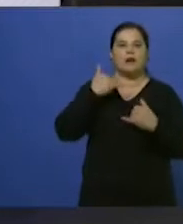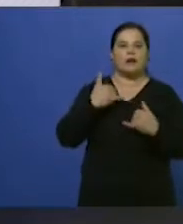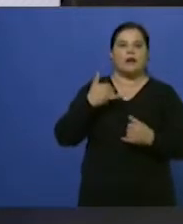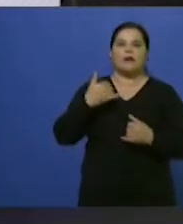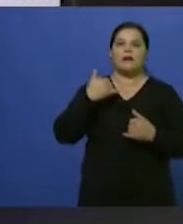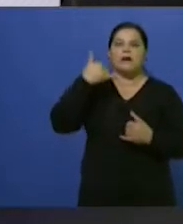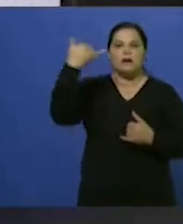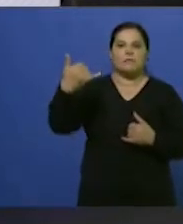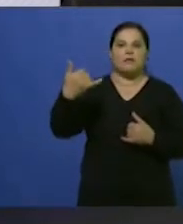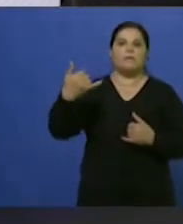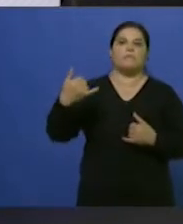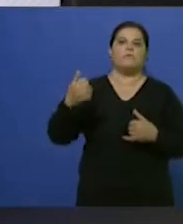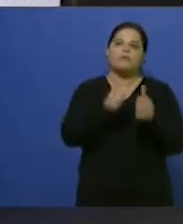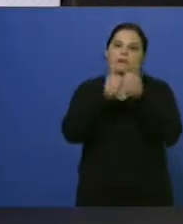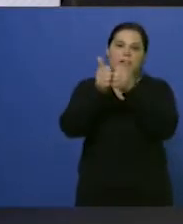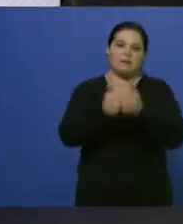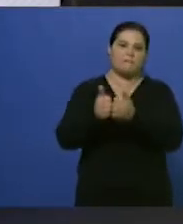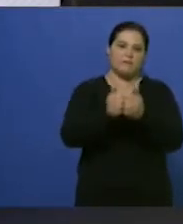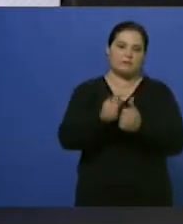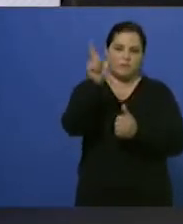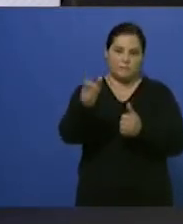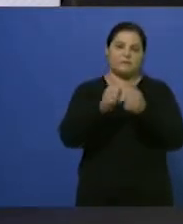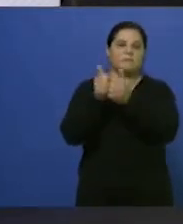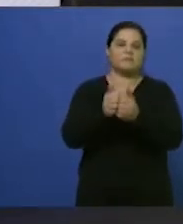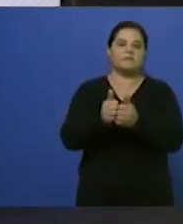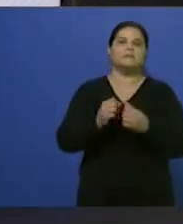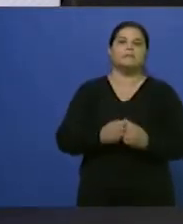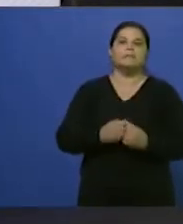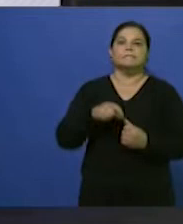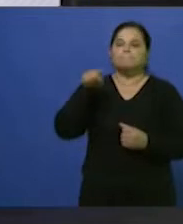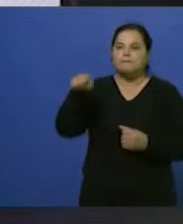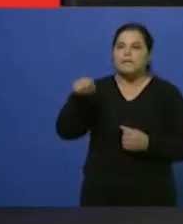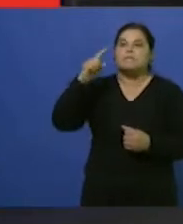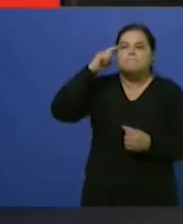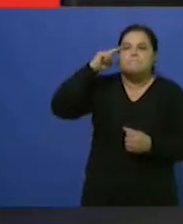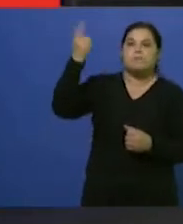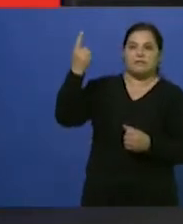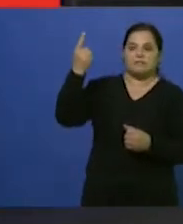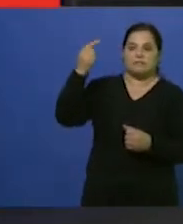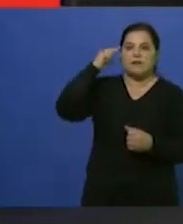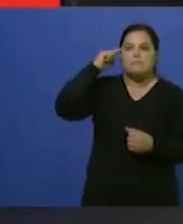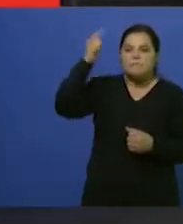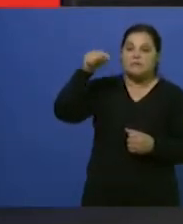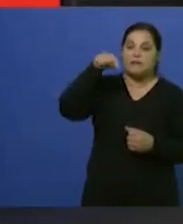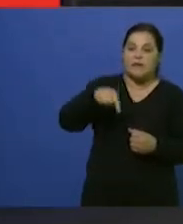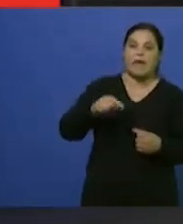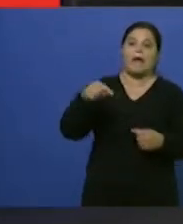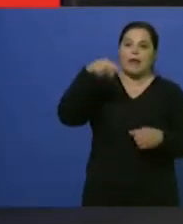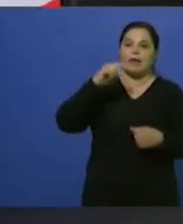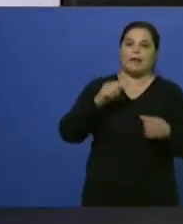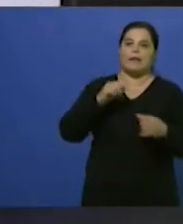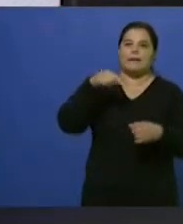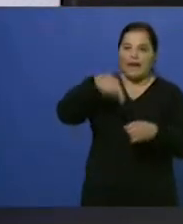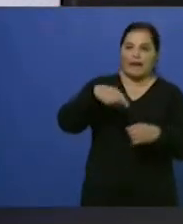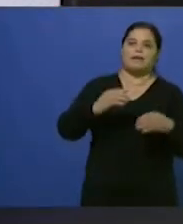trabajo de producción, sí. Bien, lo que él piensa es que nace en Villa María y luego llega a Buenos Aires esta información. Sí, en